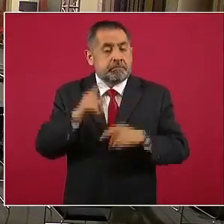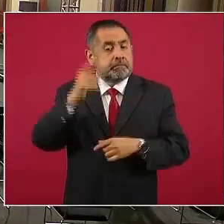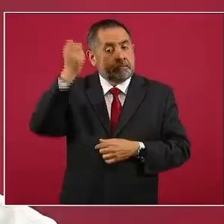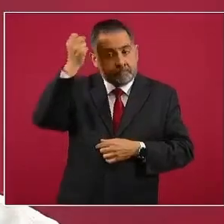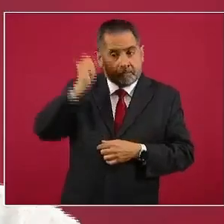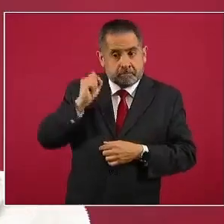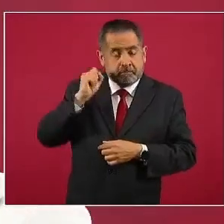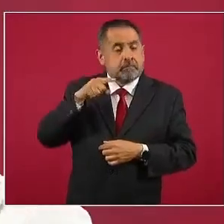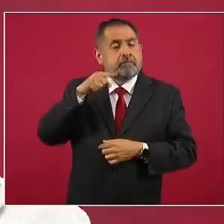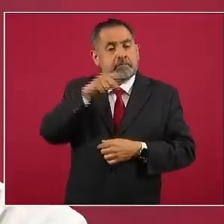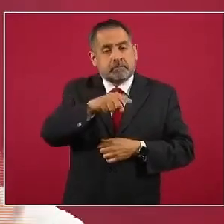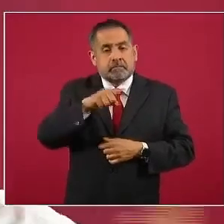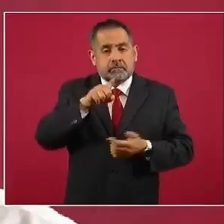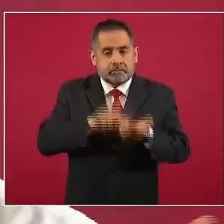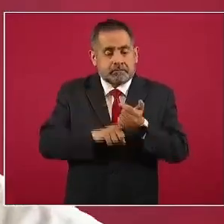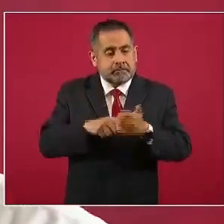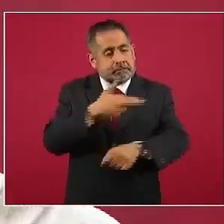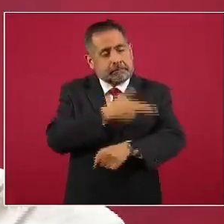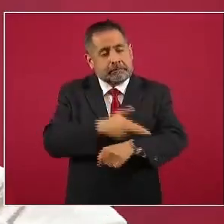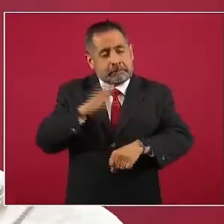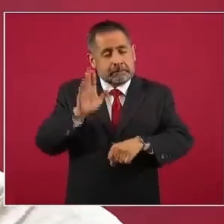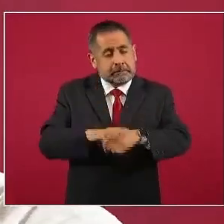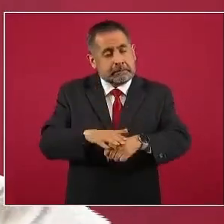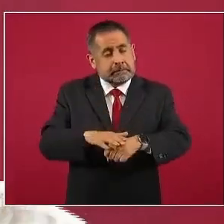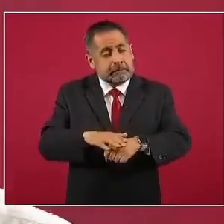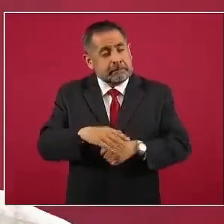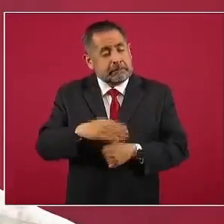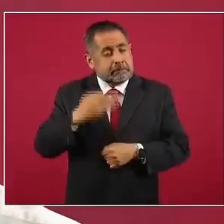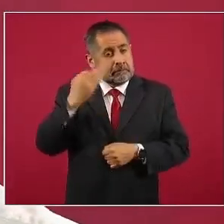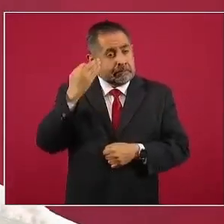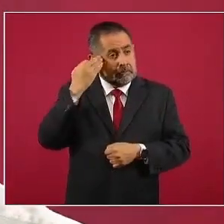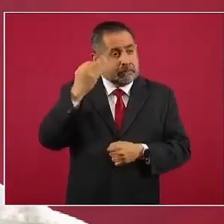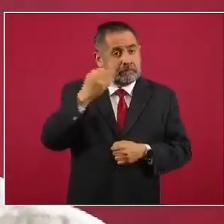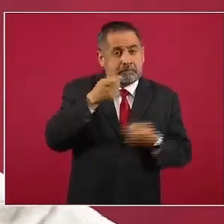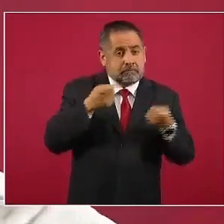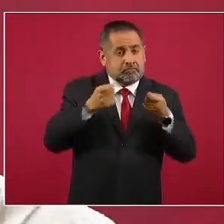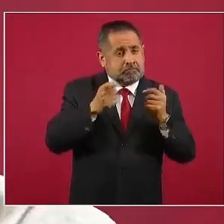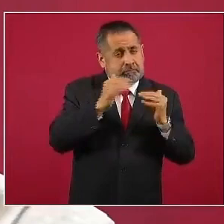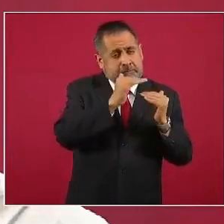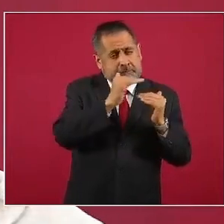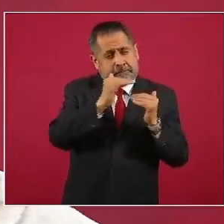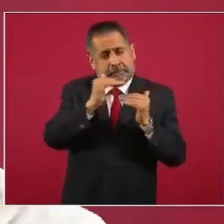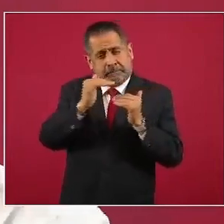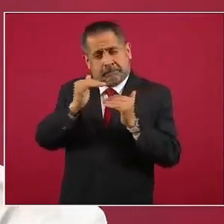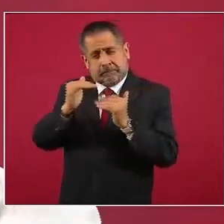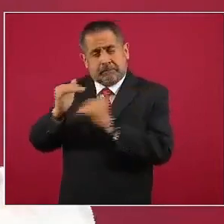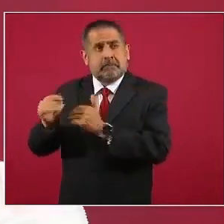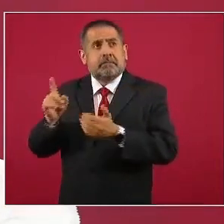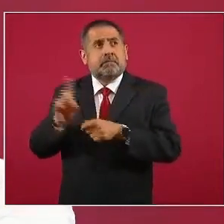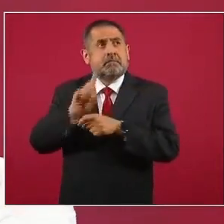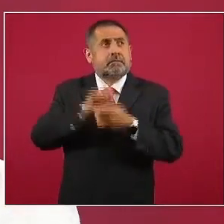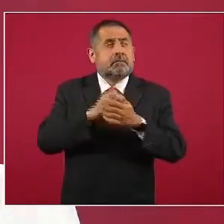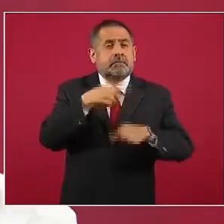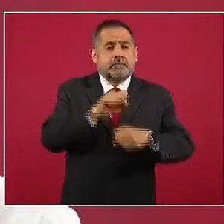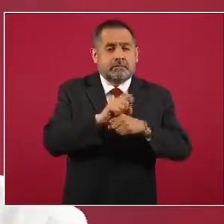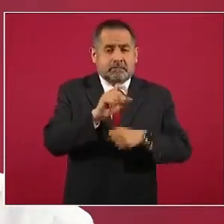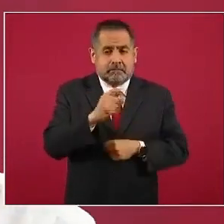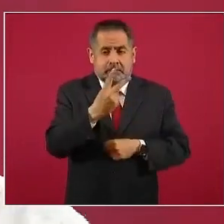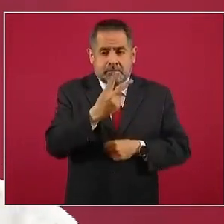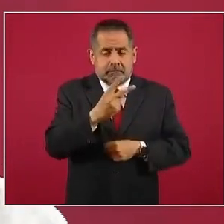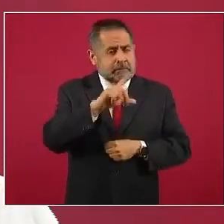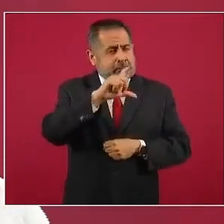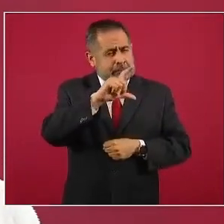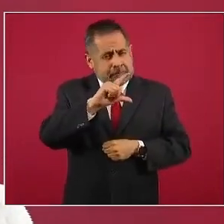el estado que tiene el tramo más largo de control de la epidemia. Tiene desde la semana 22 del año un